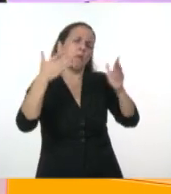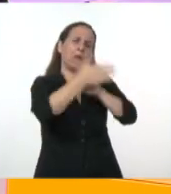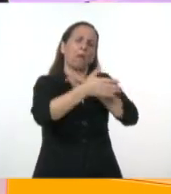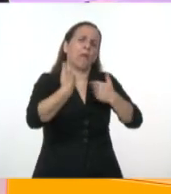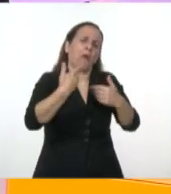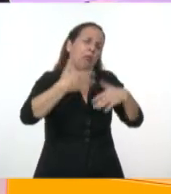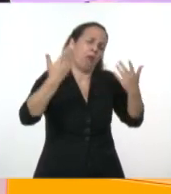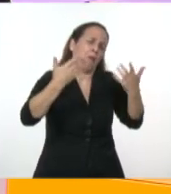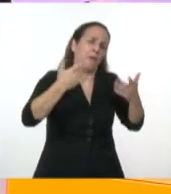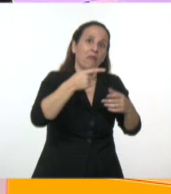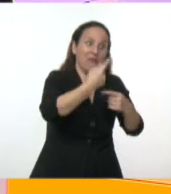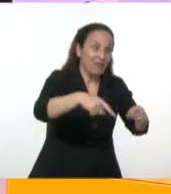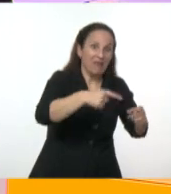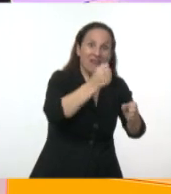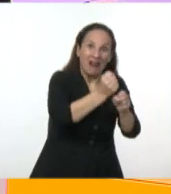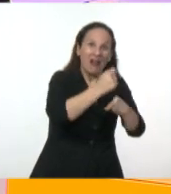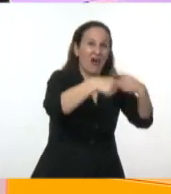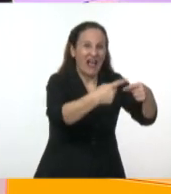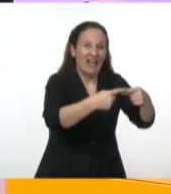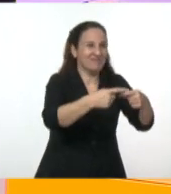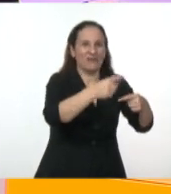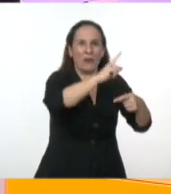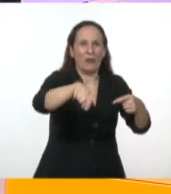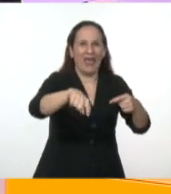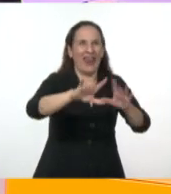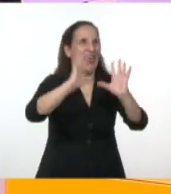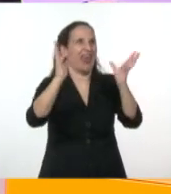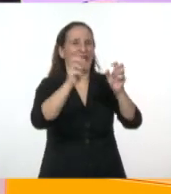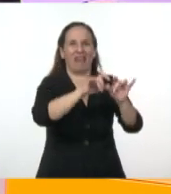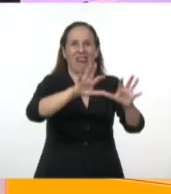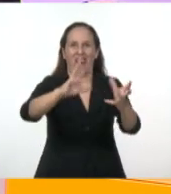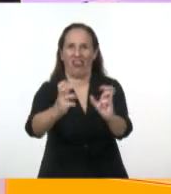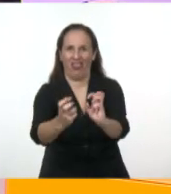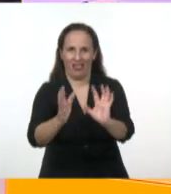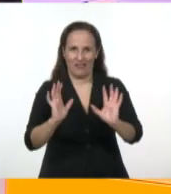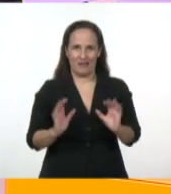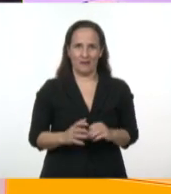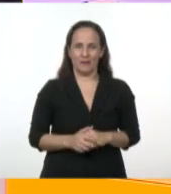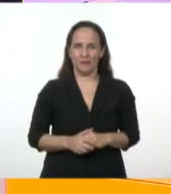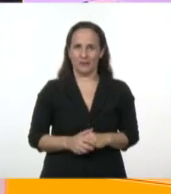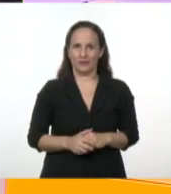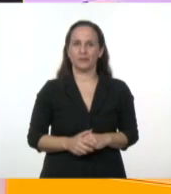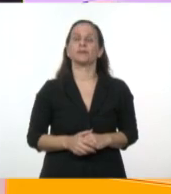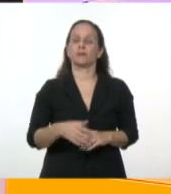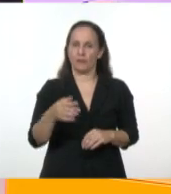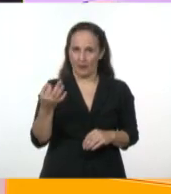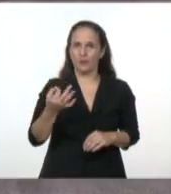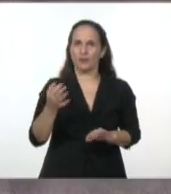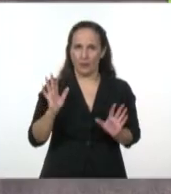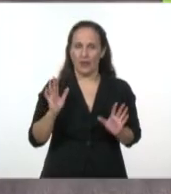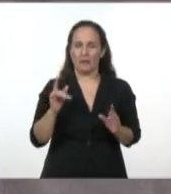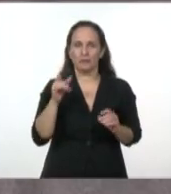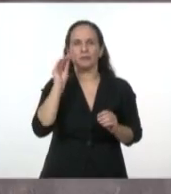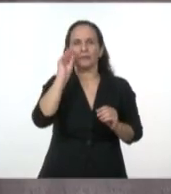tratando los residuos afecta al medio ambiente. Muy bien. Entonces, lo que vamos a ver, lo voy a poner como